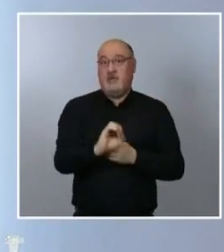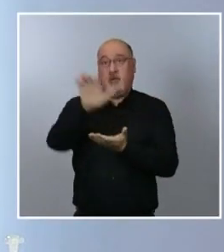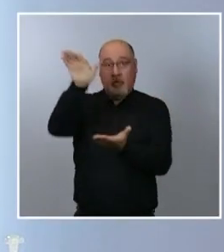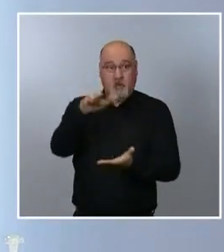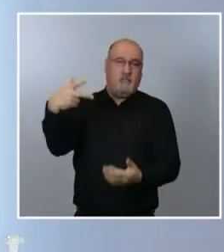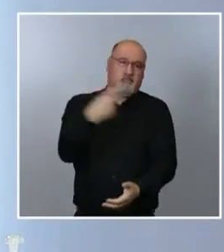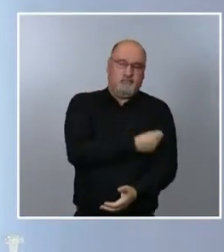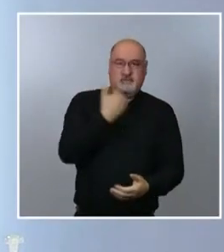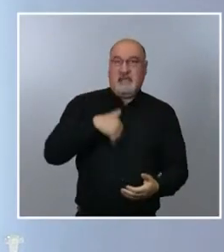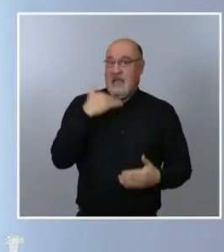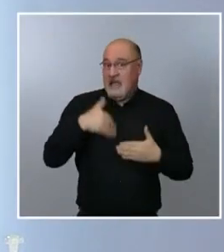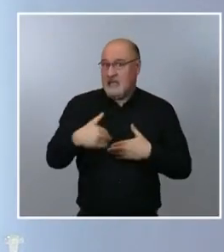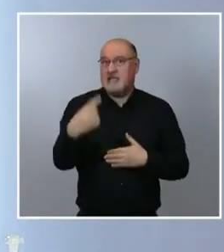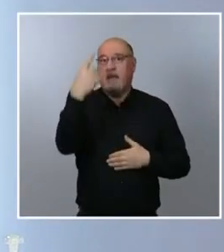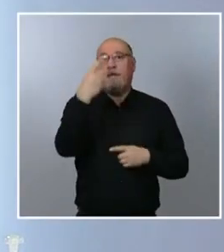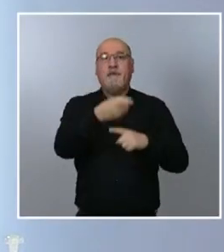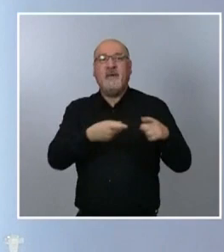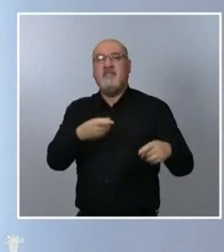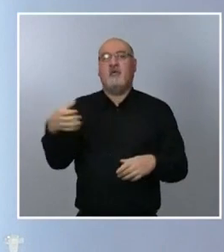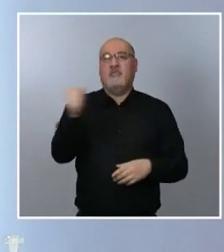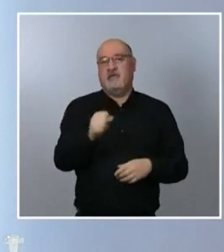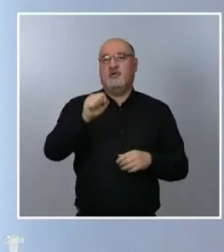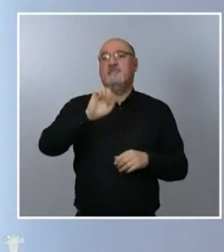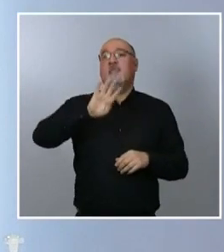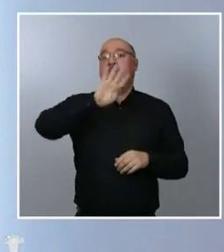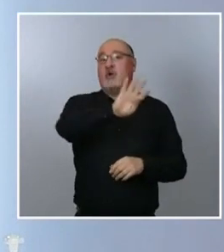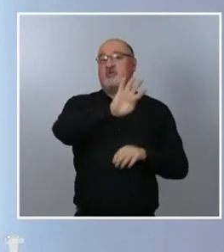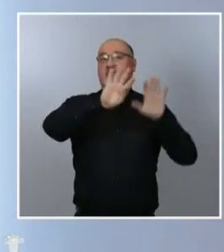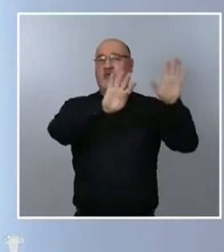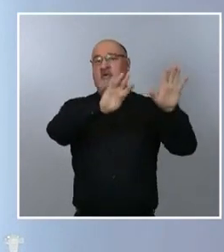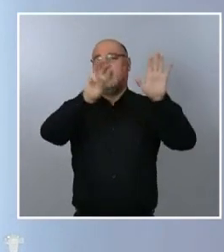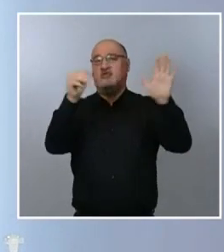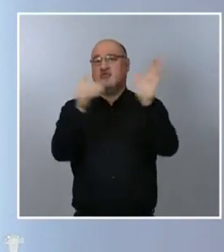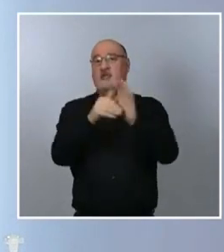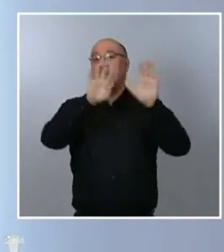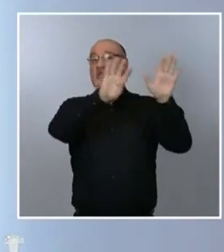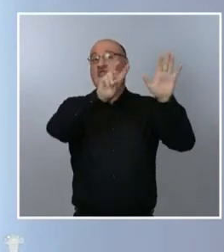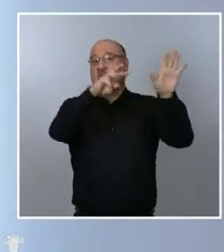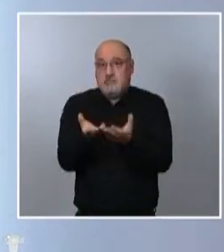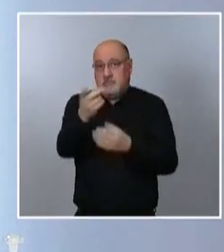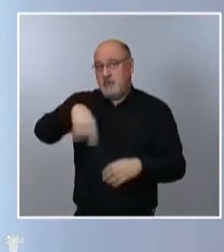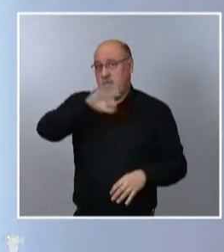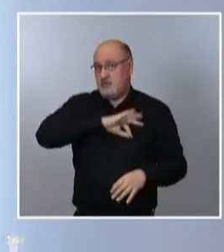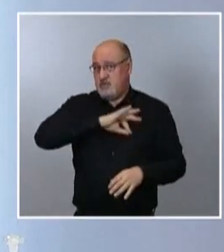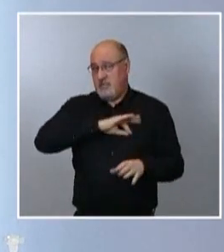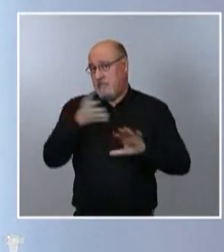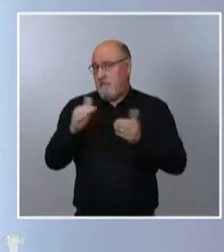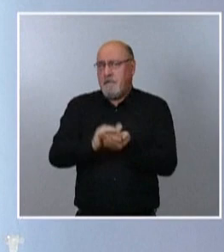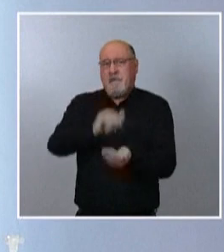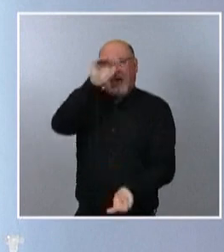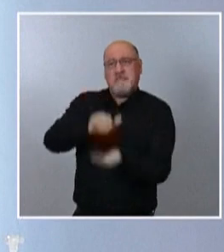al medio millón 498 1978 personas las que son inmunizados vamos incrementando